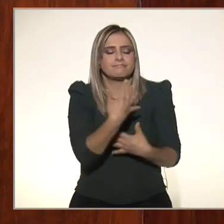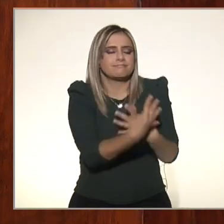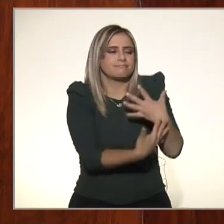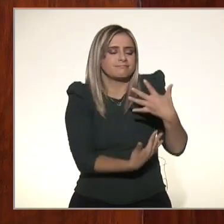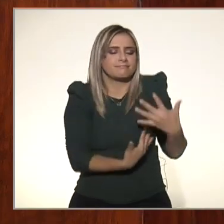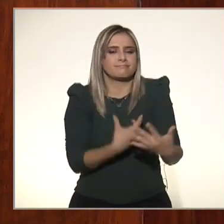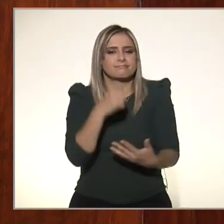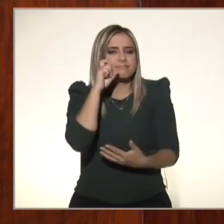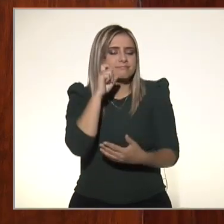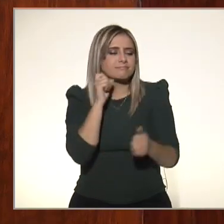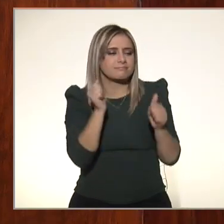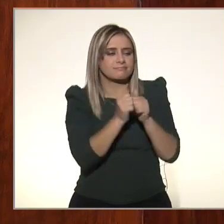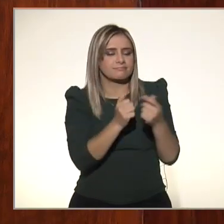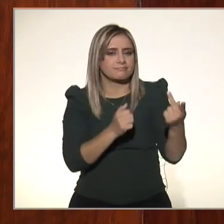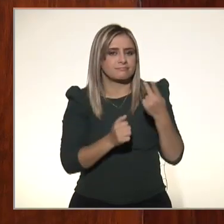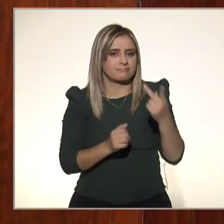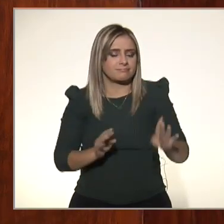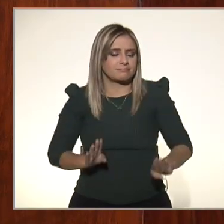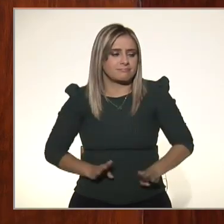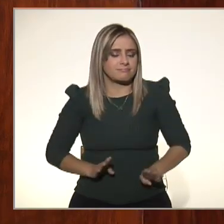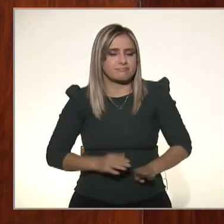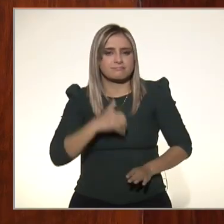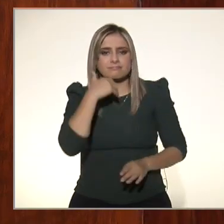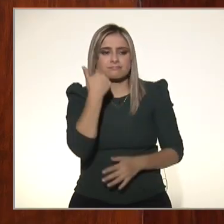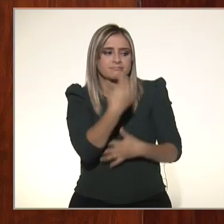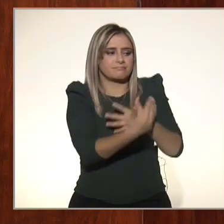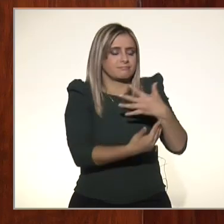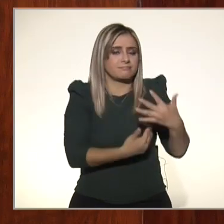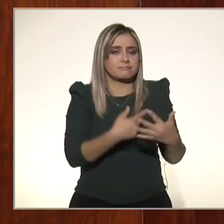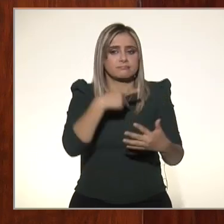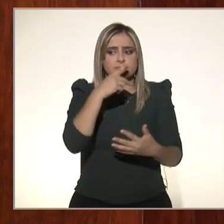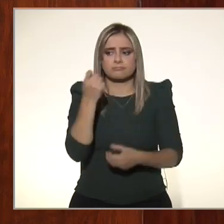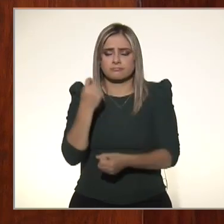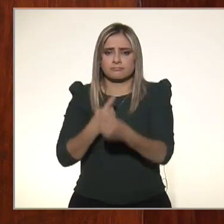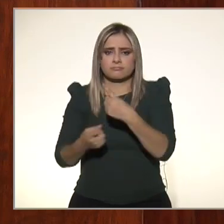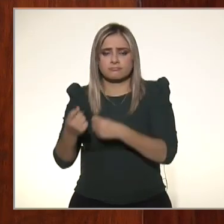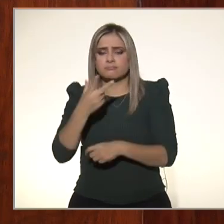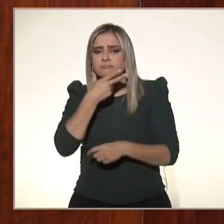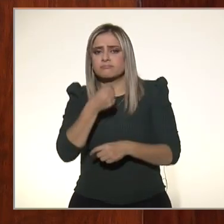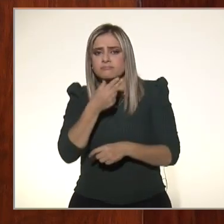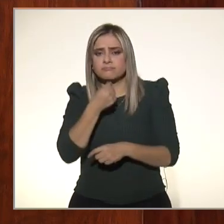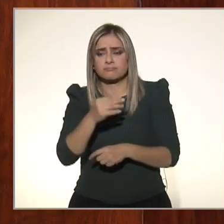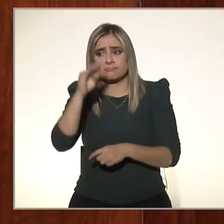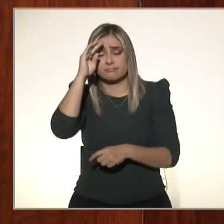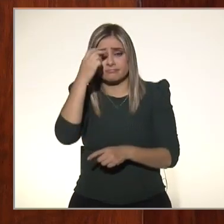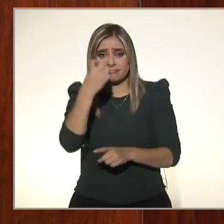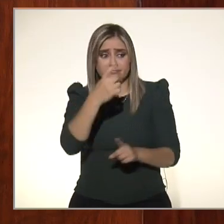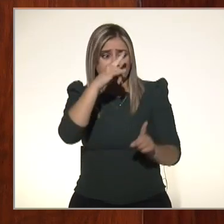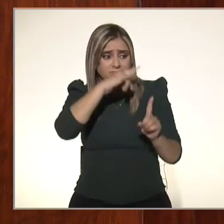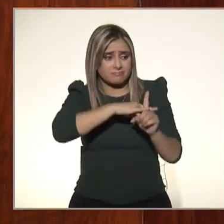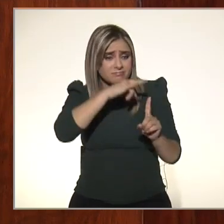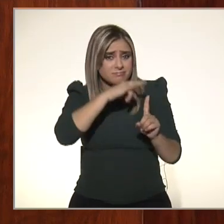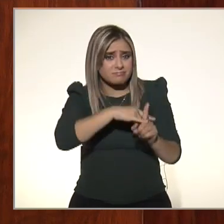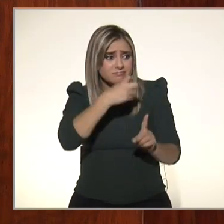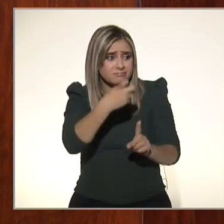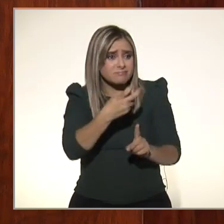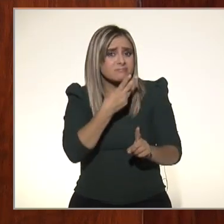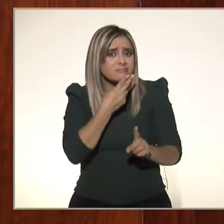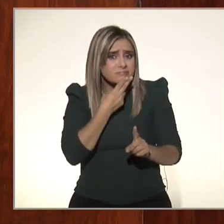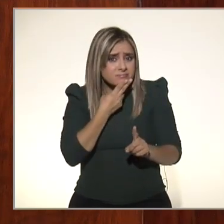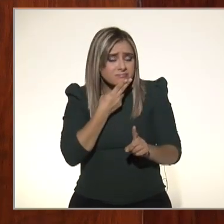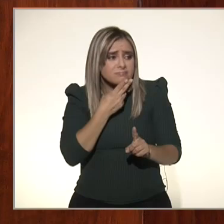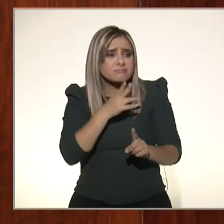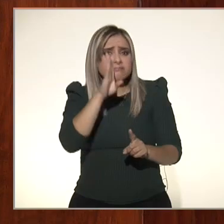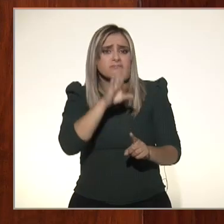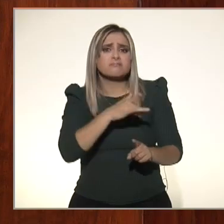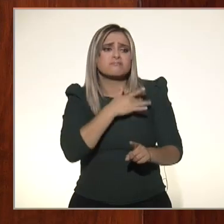y pareciera que en algunas personas, en algunos hombres, el hecho de usar condón, ellos experimentan como